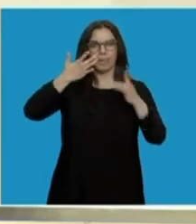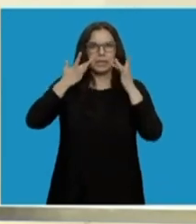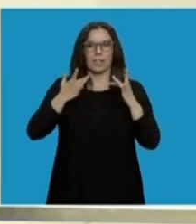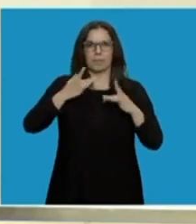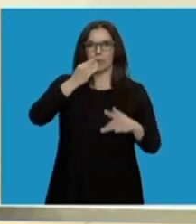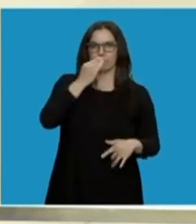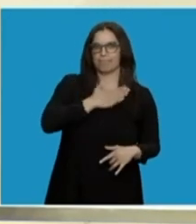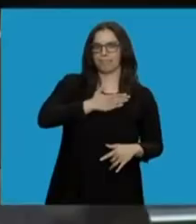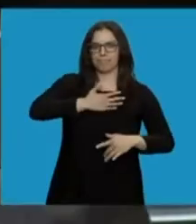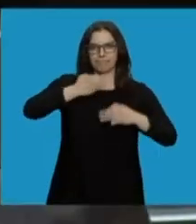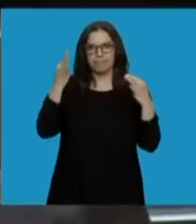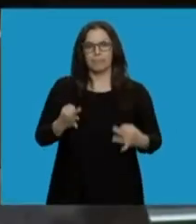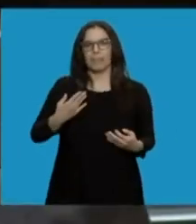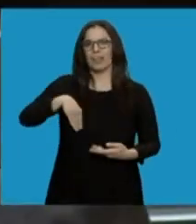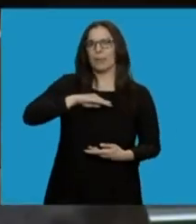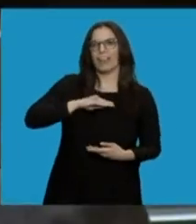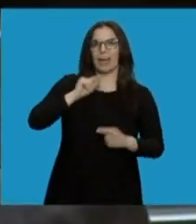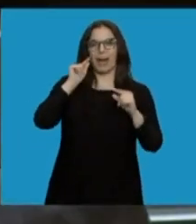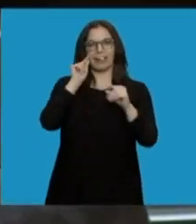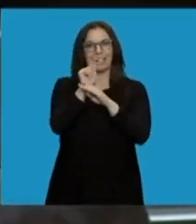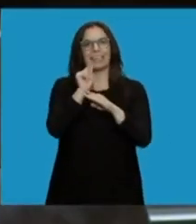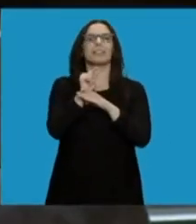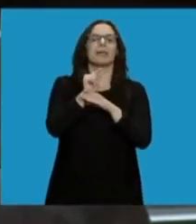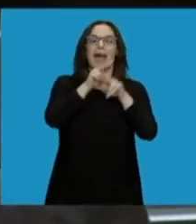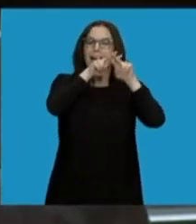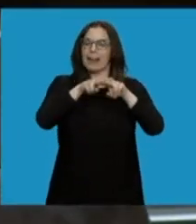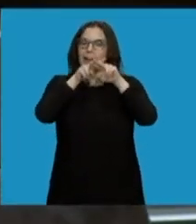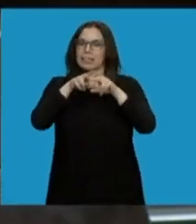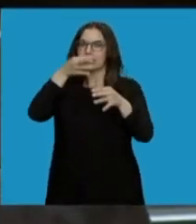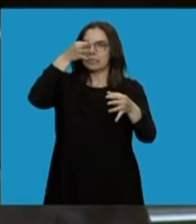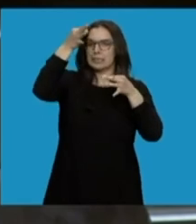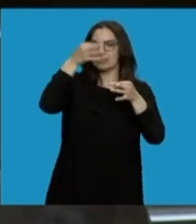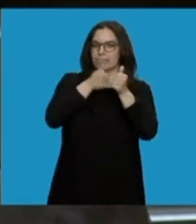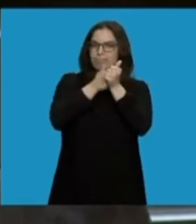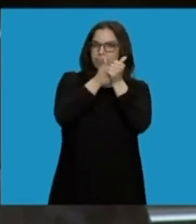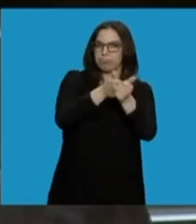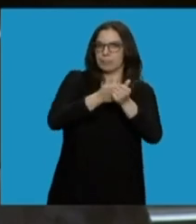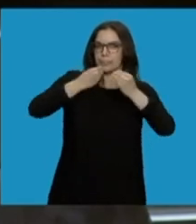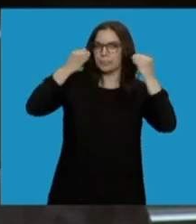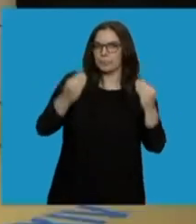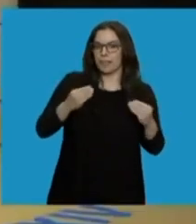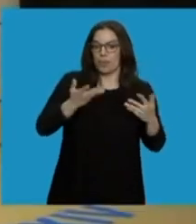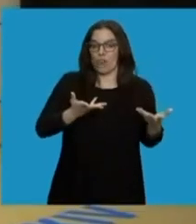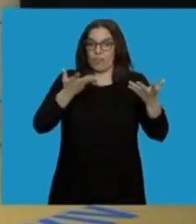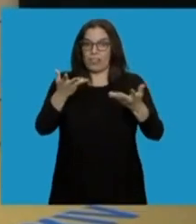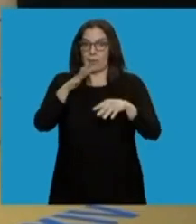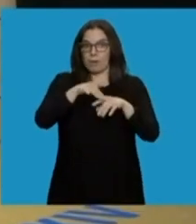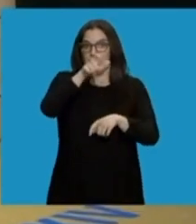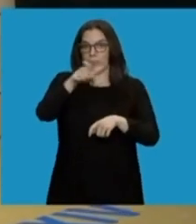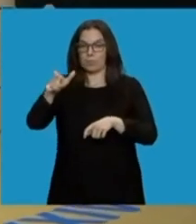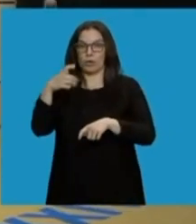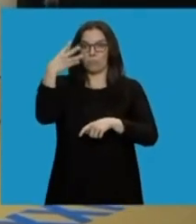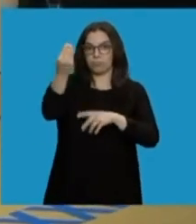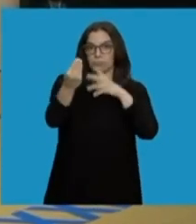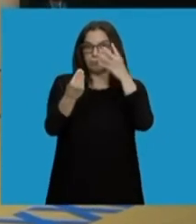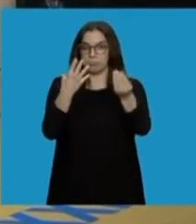crítica, el rigor en el análisis que se deben ofrecer a la sociedad